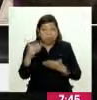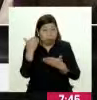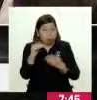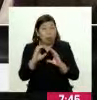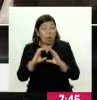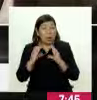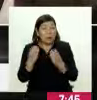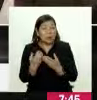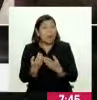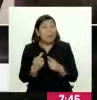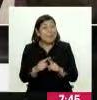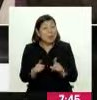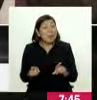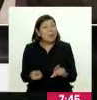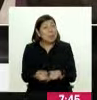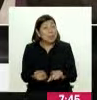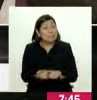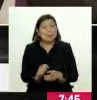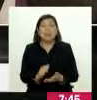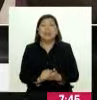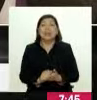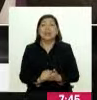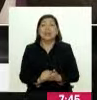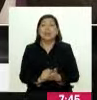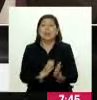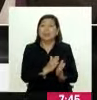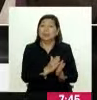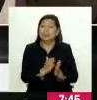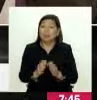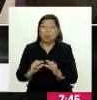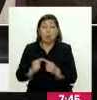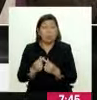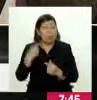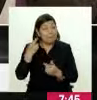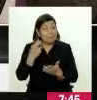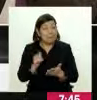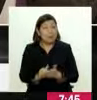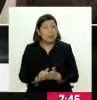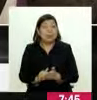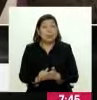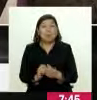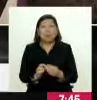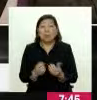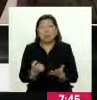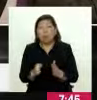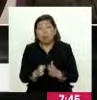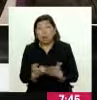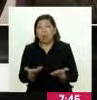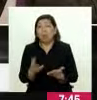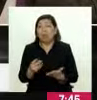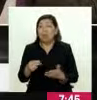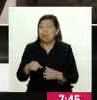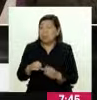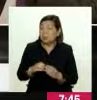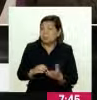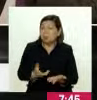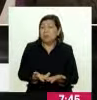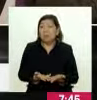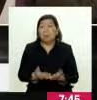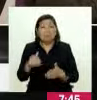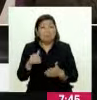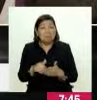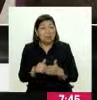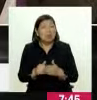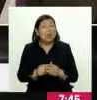Congreso, pero a su vez también el eliminar partidos, porque se eliminarían partidos que, por ejemplo, no pasarían con una votación